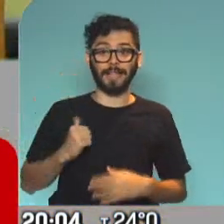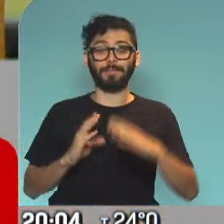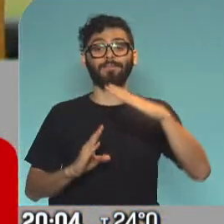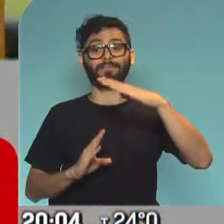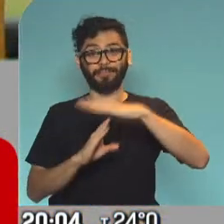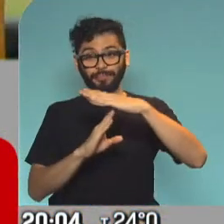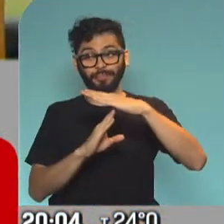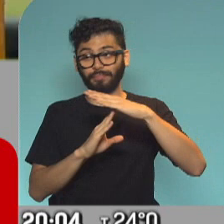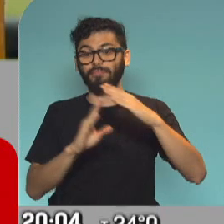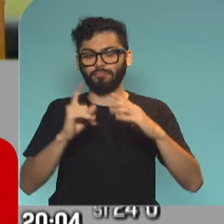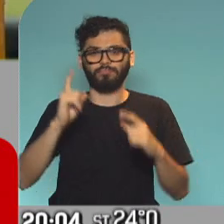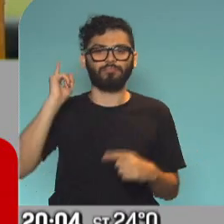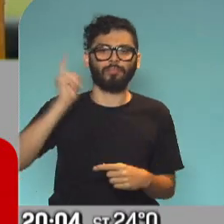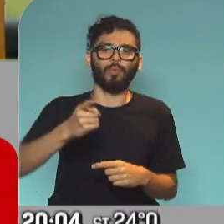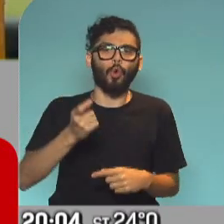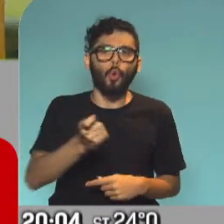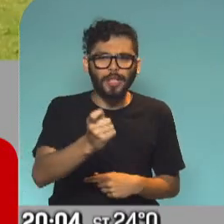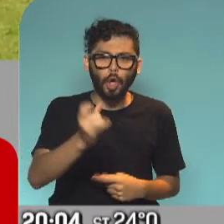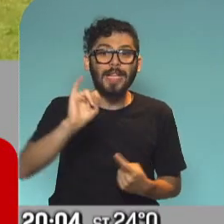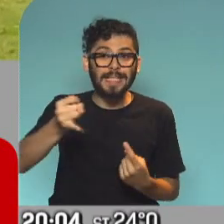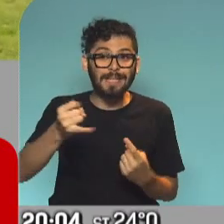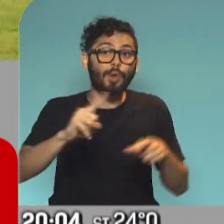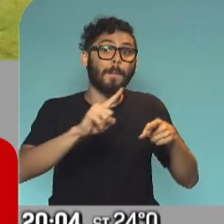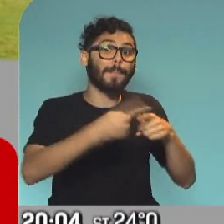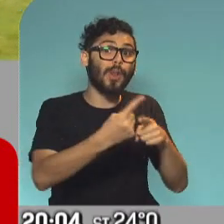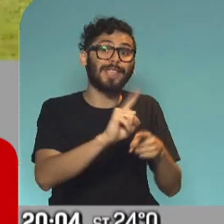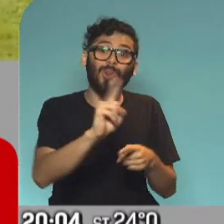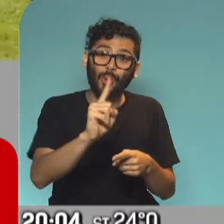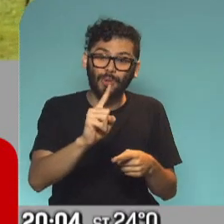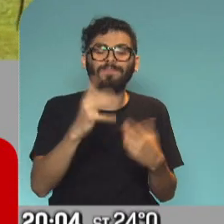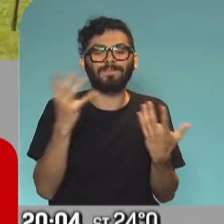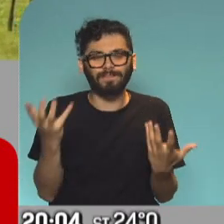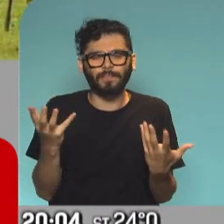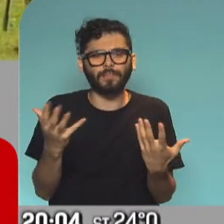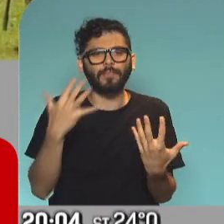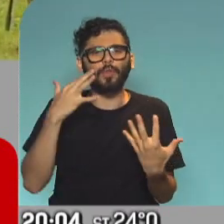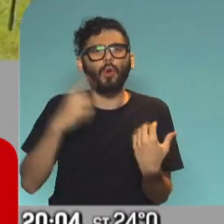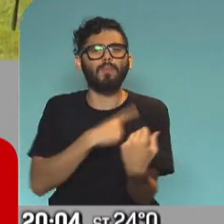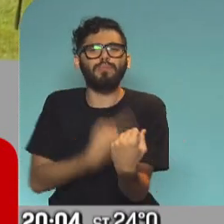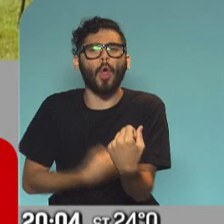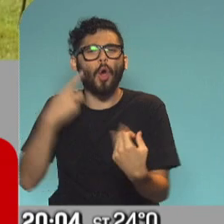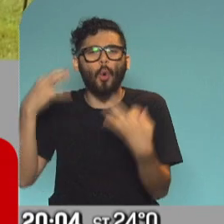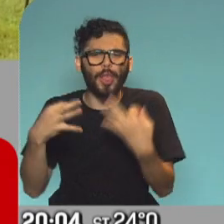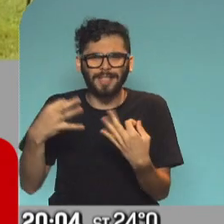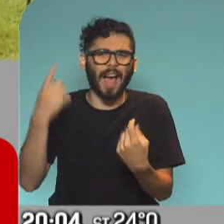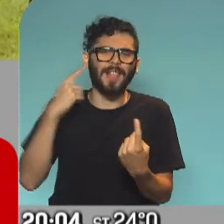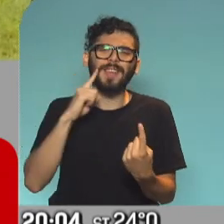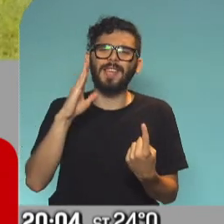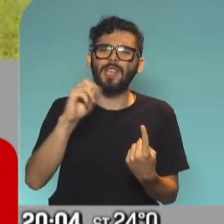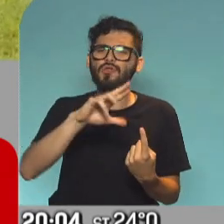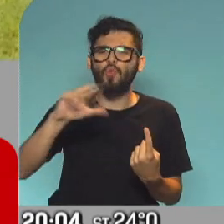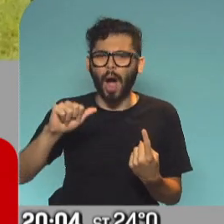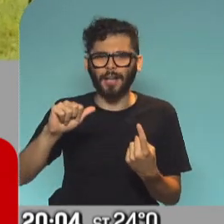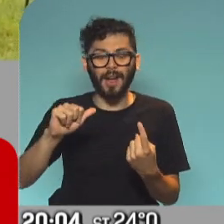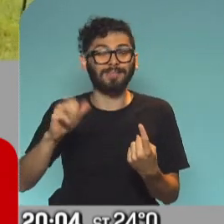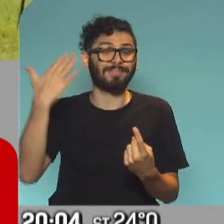a los mandos políticos. Esa era la razón. Tal cual. Hay un viejo concepto en el Poder Judicial argentino que se aplicó con Aníbal Ibarra en Cromañón, que se